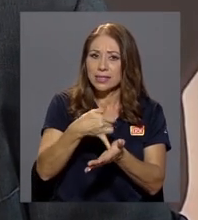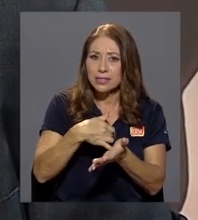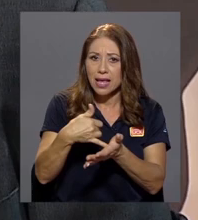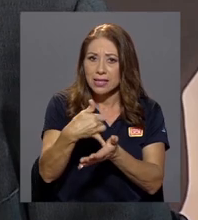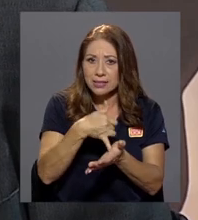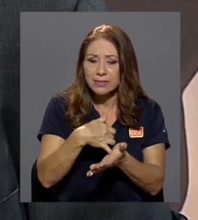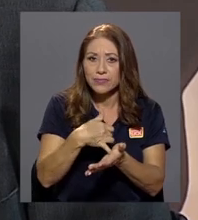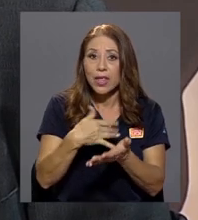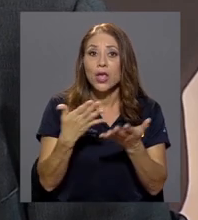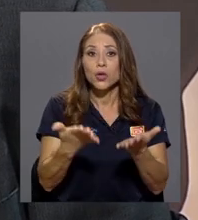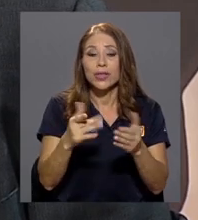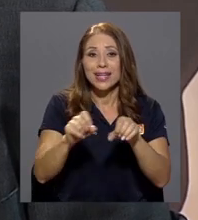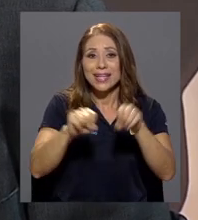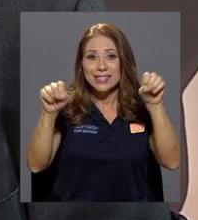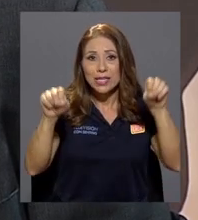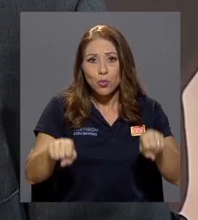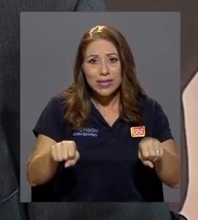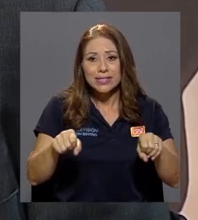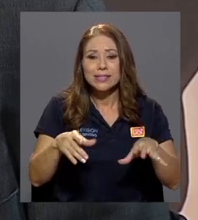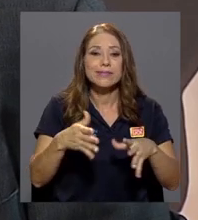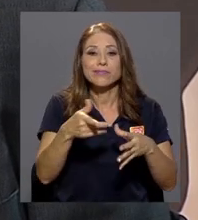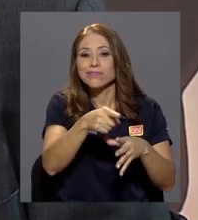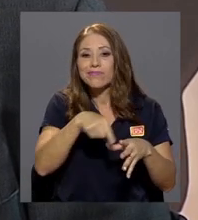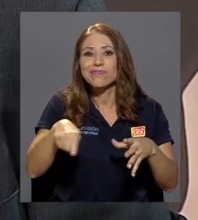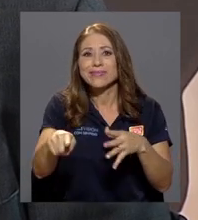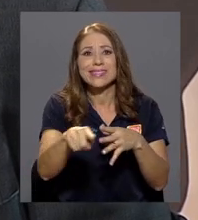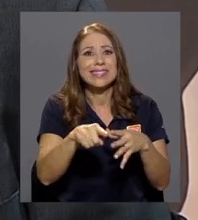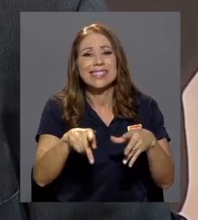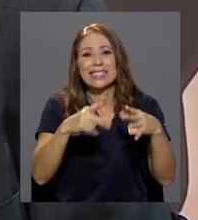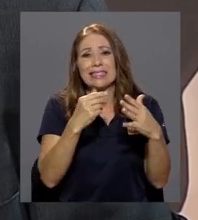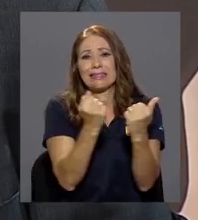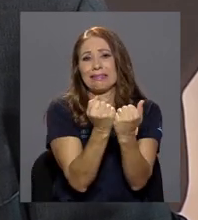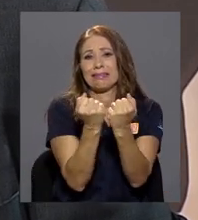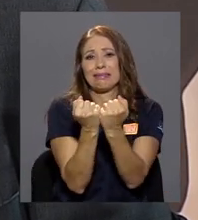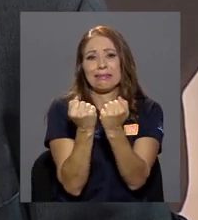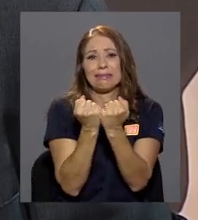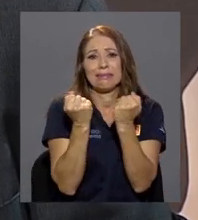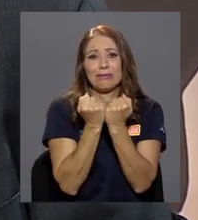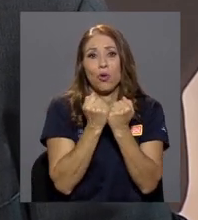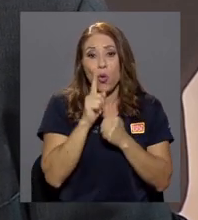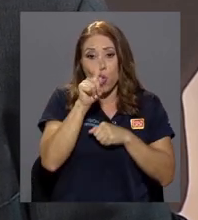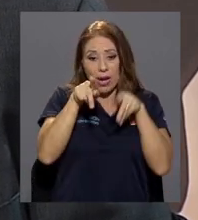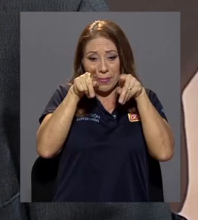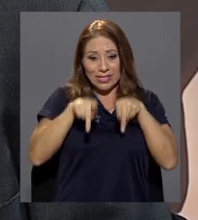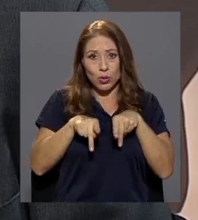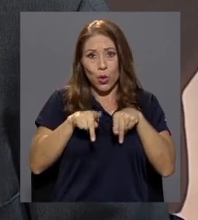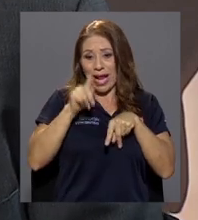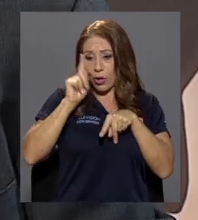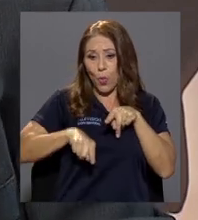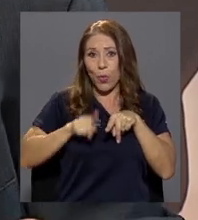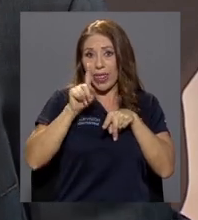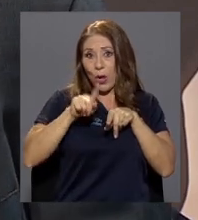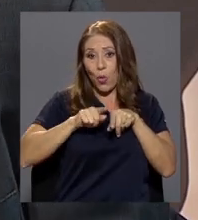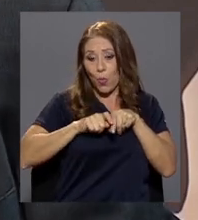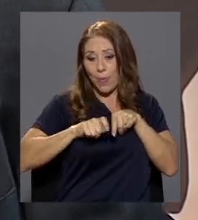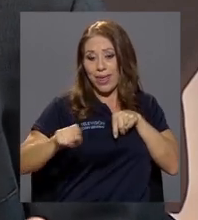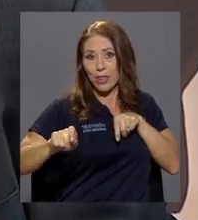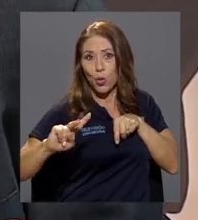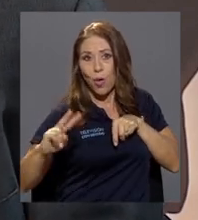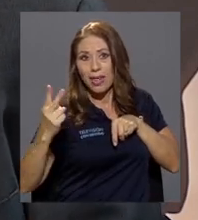donde evidentemente la situación de hacinamiento que hace que una persona no alcance ni a tener un metro cuadrado